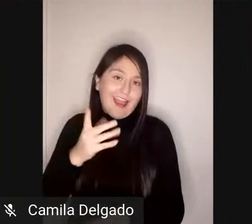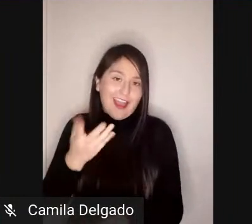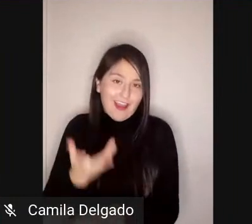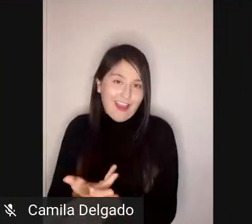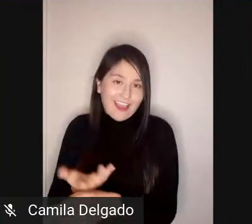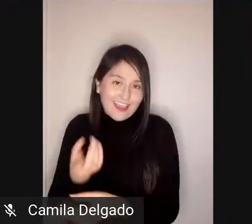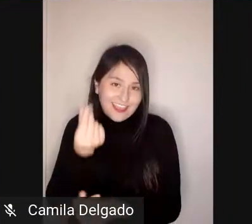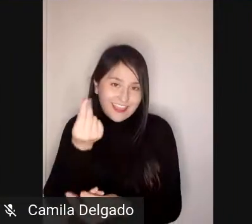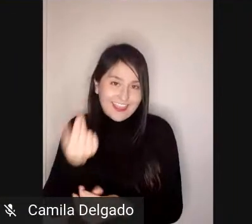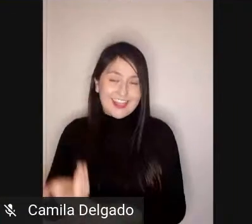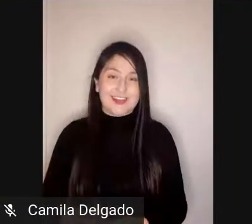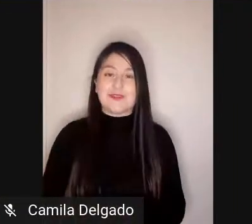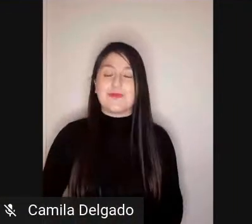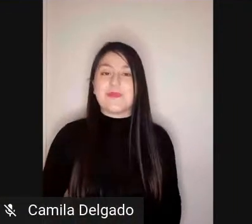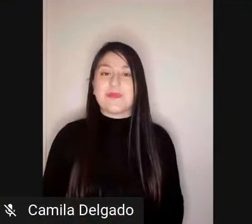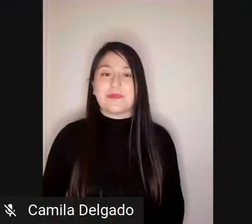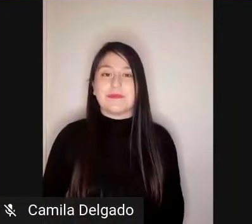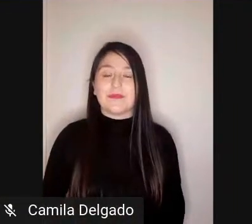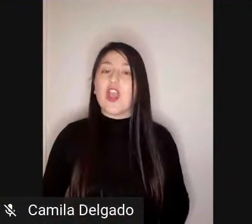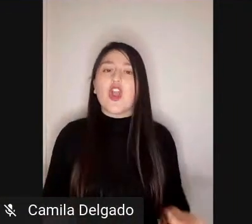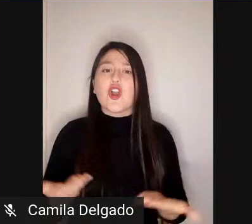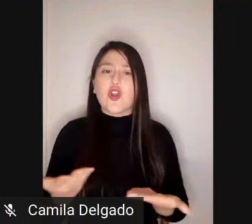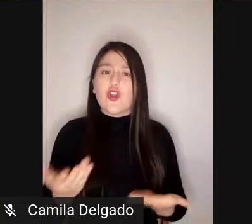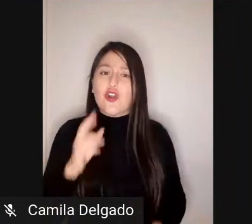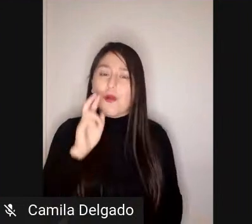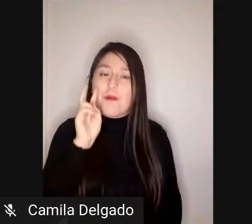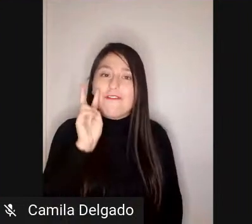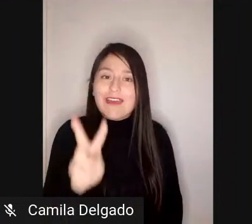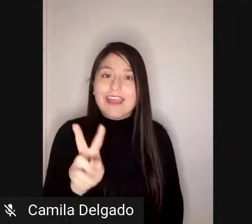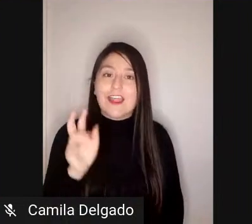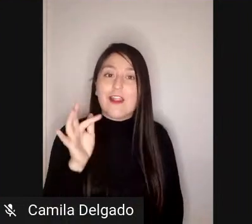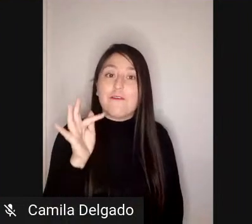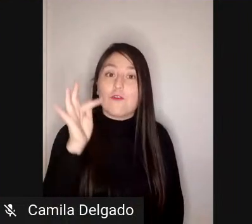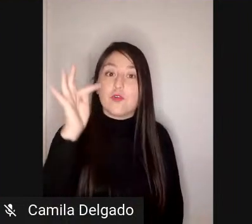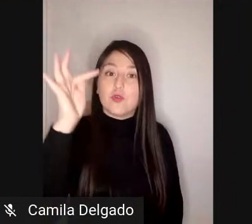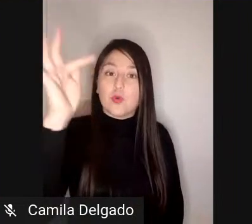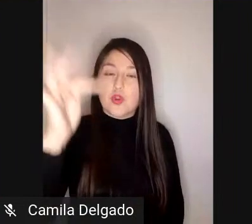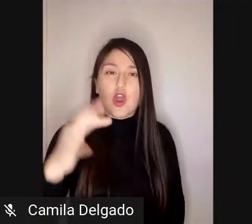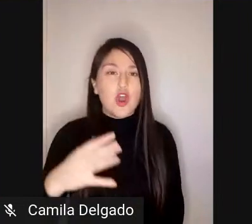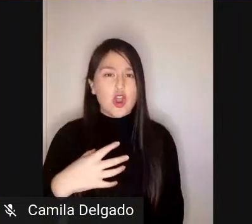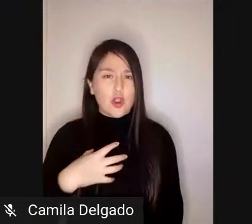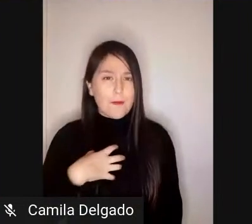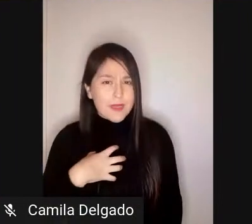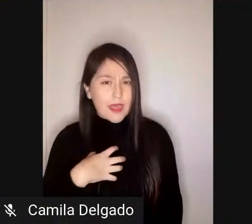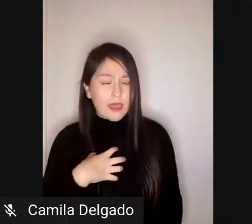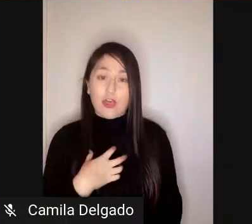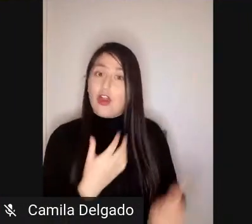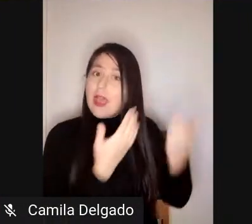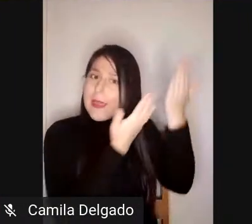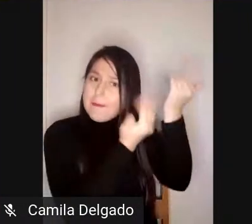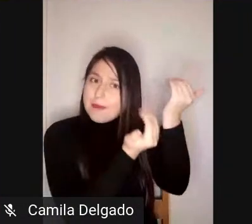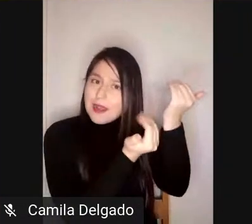¿Cómo ven hacia el futuro? ¿Con miedo, con esperanza,